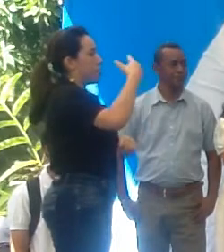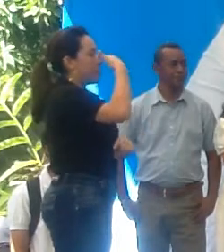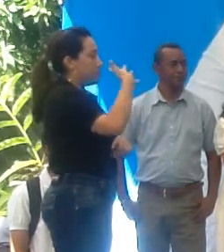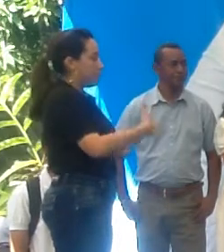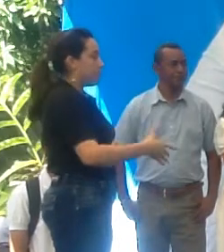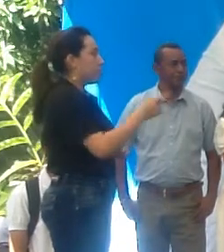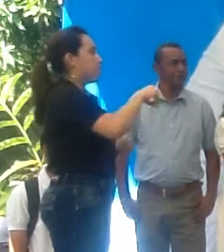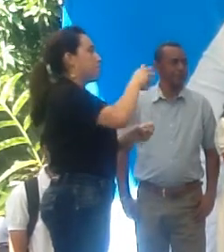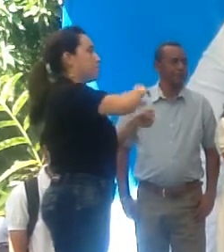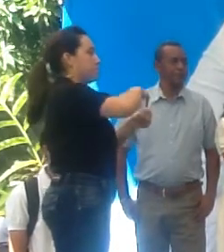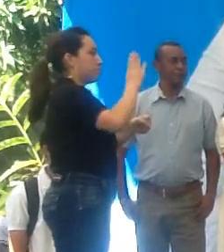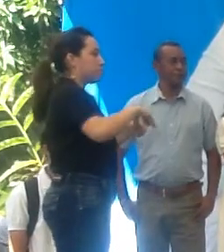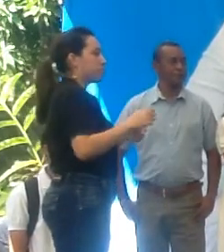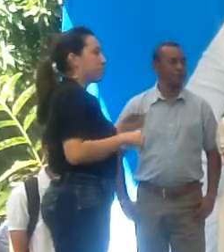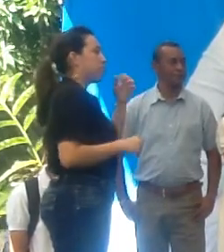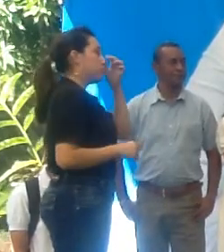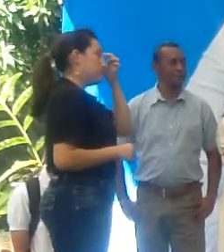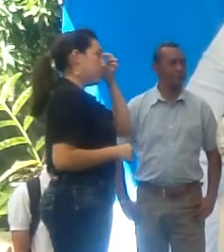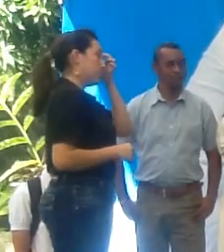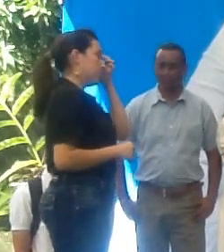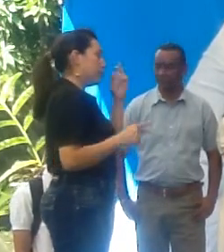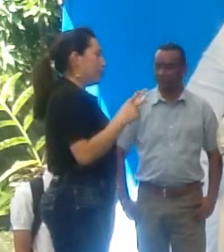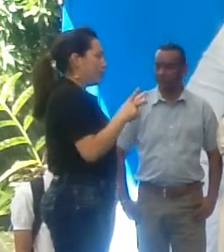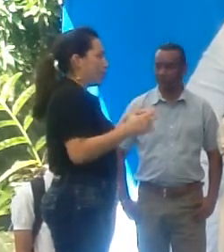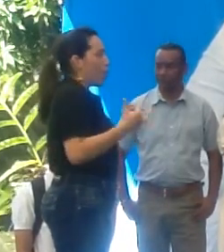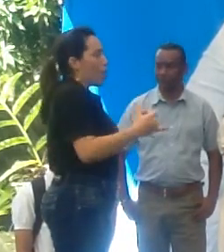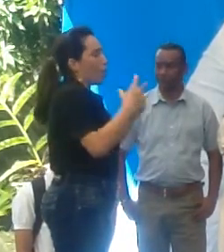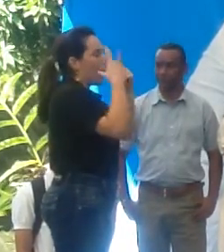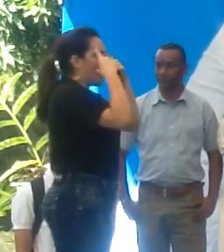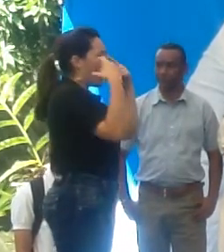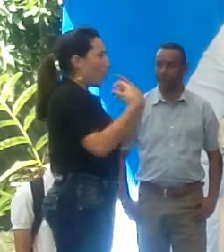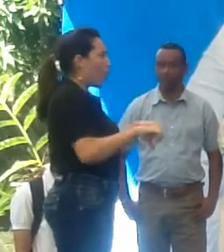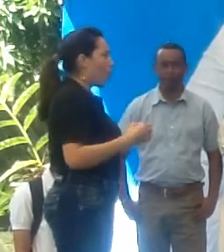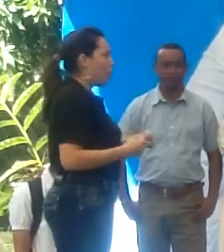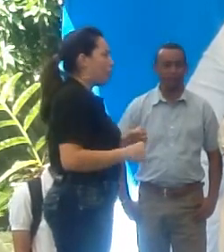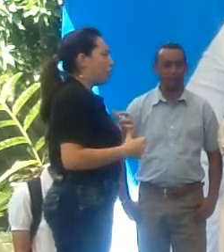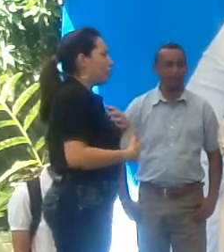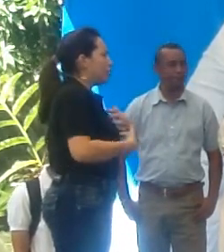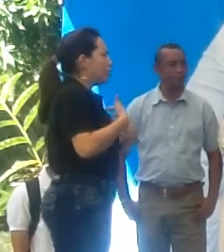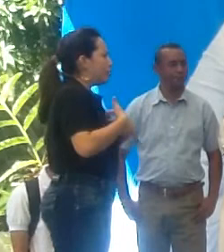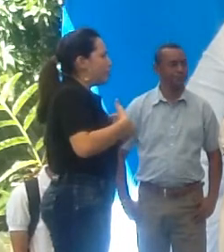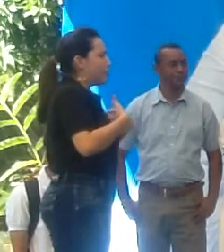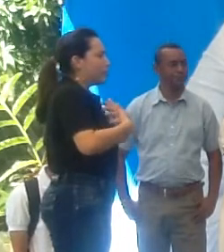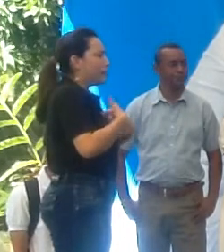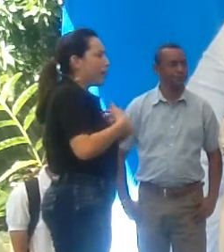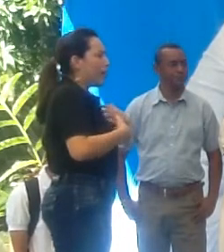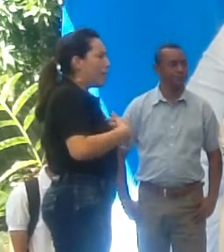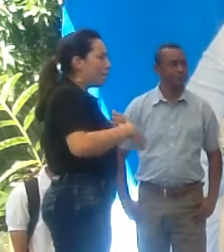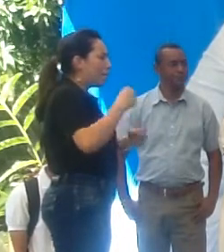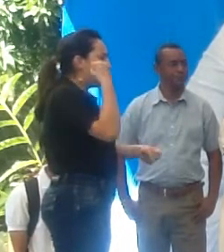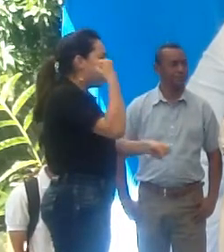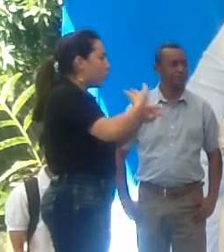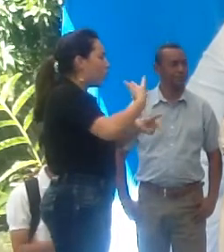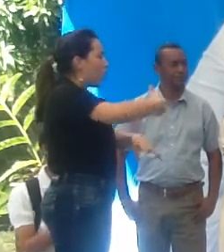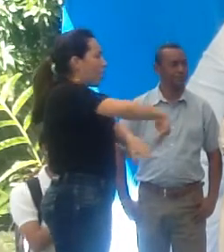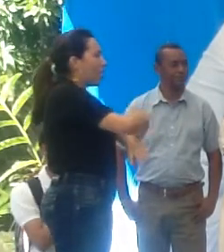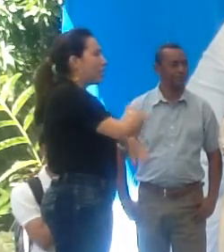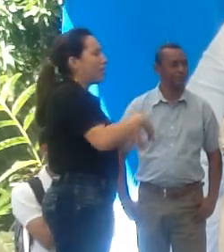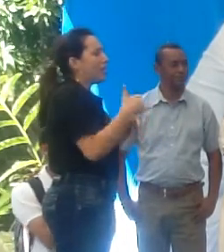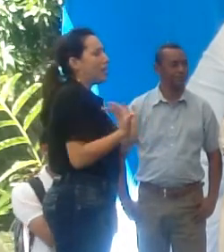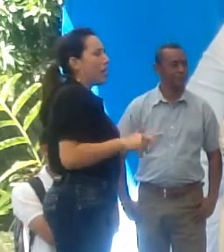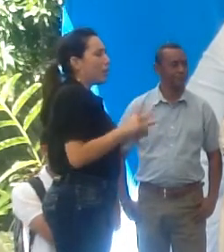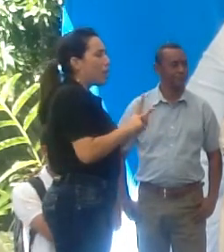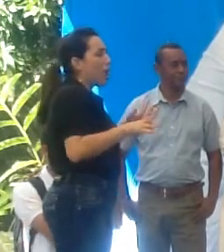A los ciudadanos les preocupa mucho hoy la inseguridad que se vive en las calles. La gente está cansada ya